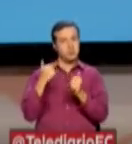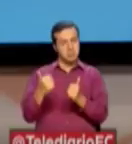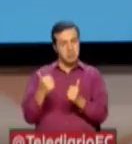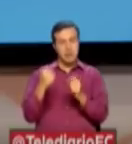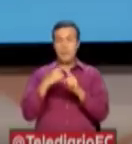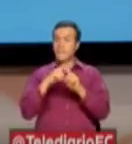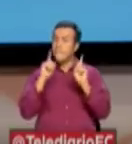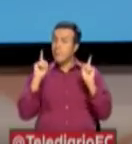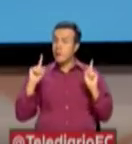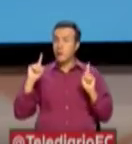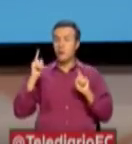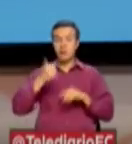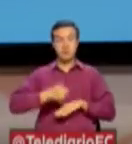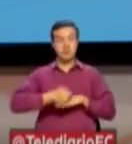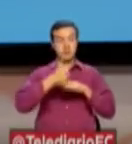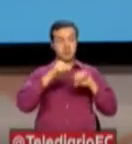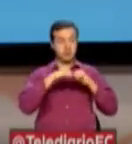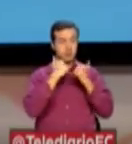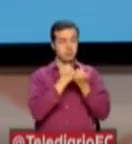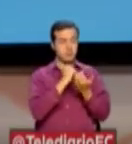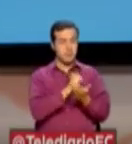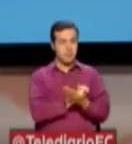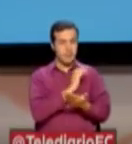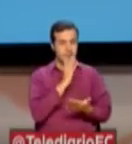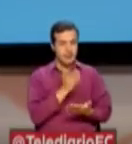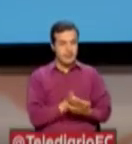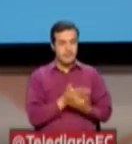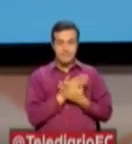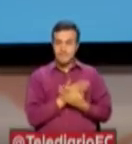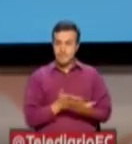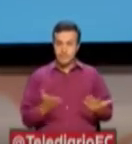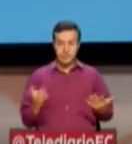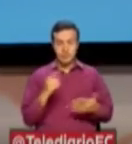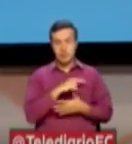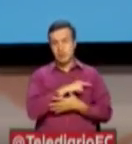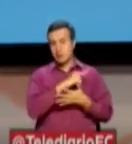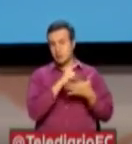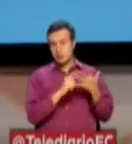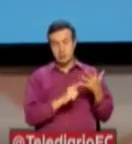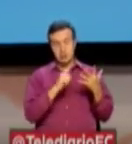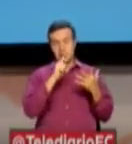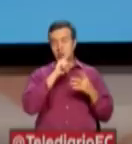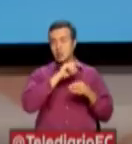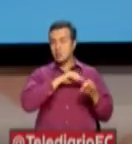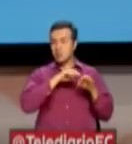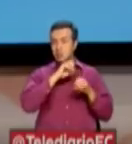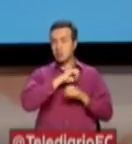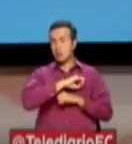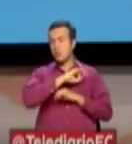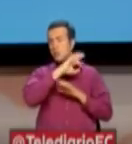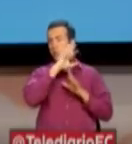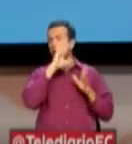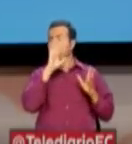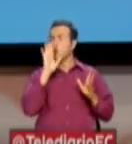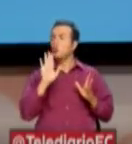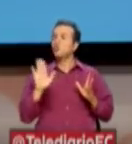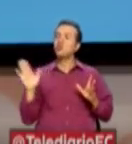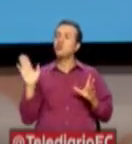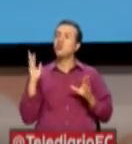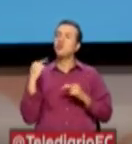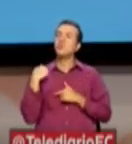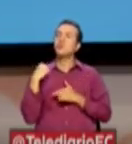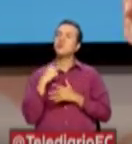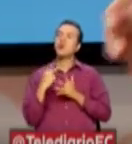la primera función del estado en este caso la asamblea nacional tiene que dejar absolutamente claro el alcance de